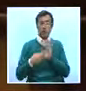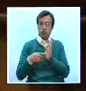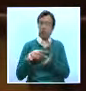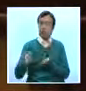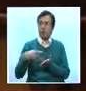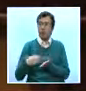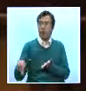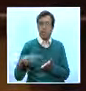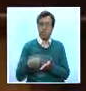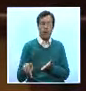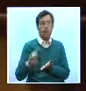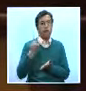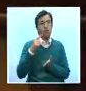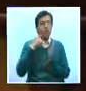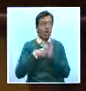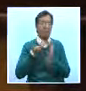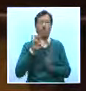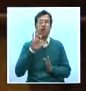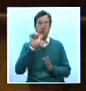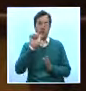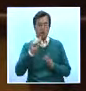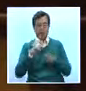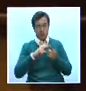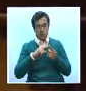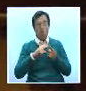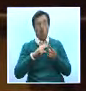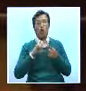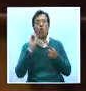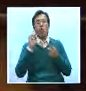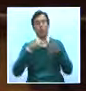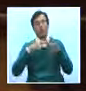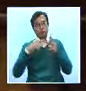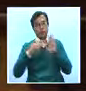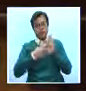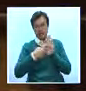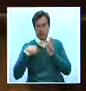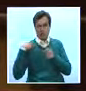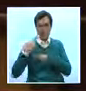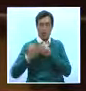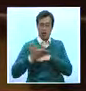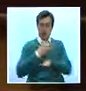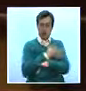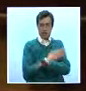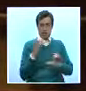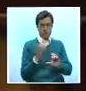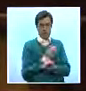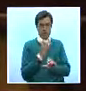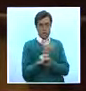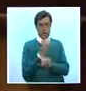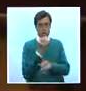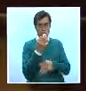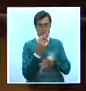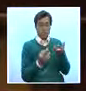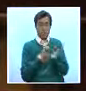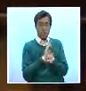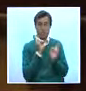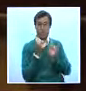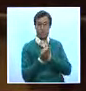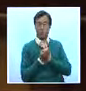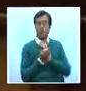sea el impuesto a la renta o en este caso el impuesto a las herencias. Nosotros ya hacíamos un cálculo con la propuesta de reforma tributaria.